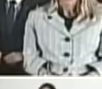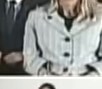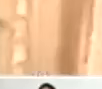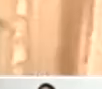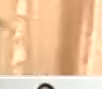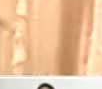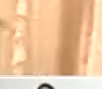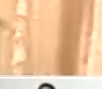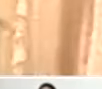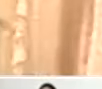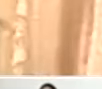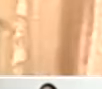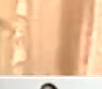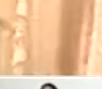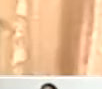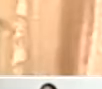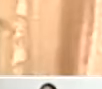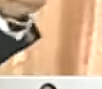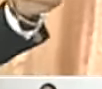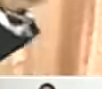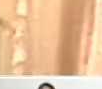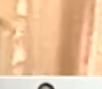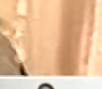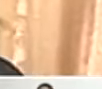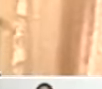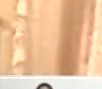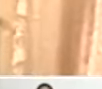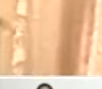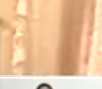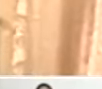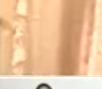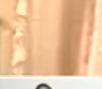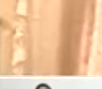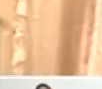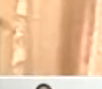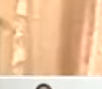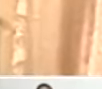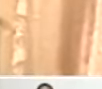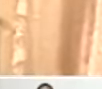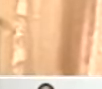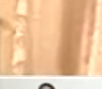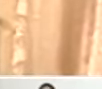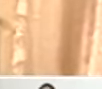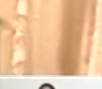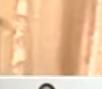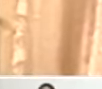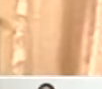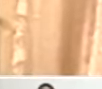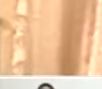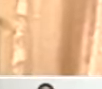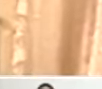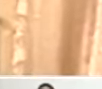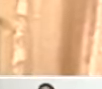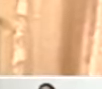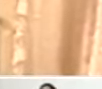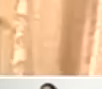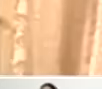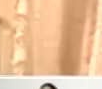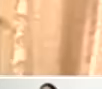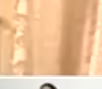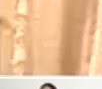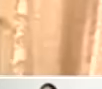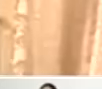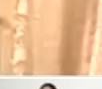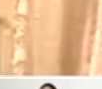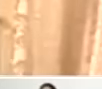y legalmente la petición a referéndum de parte de la Asamblea Nacional, votada por unanimidad, o sea, por más